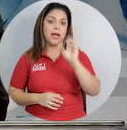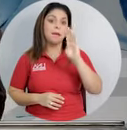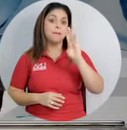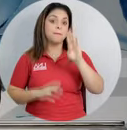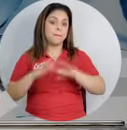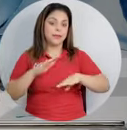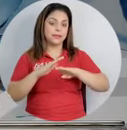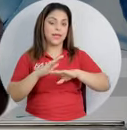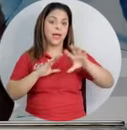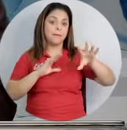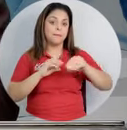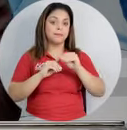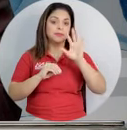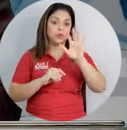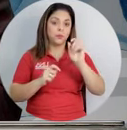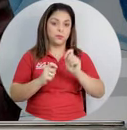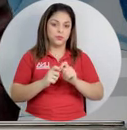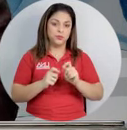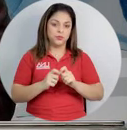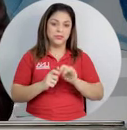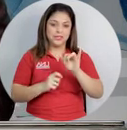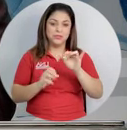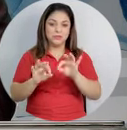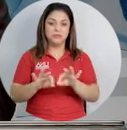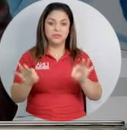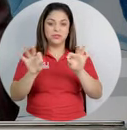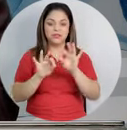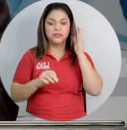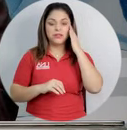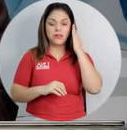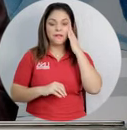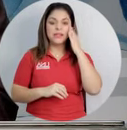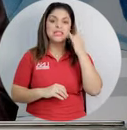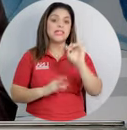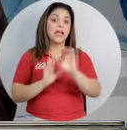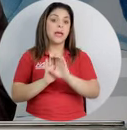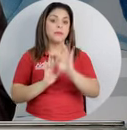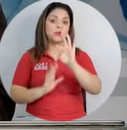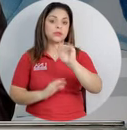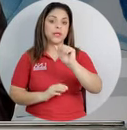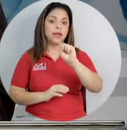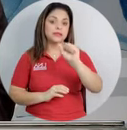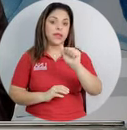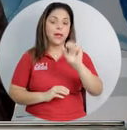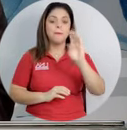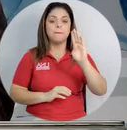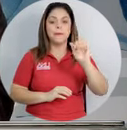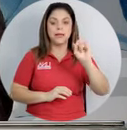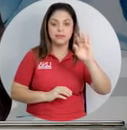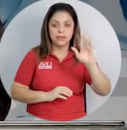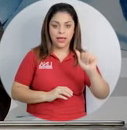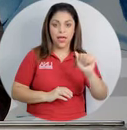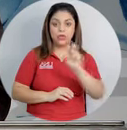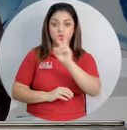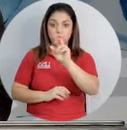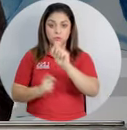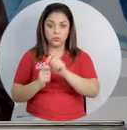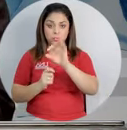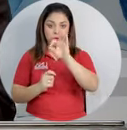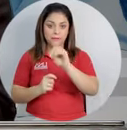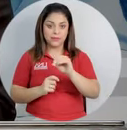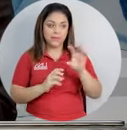Tasa básica más 5 puntos. Entonces, sí, eso es importante saberlo. Entonces, si tenemos tasa básica